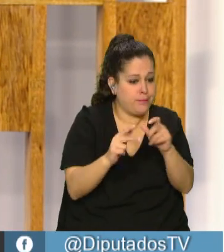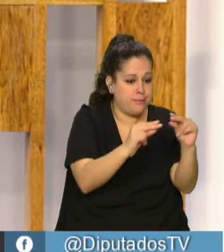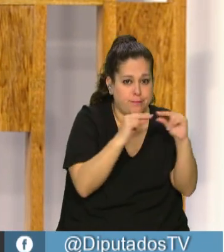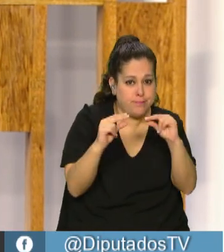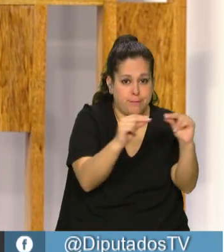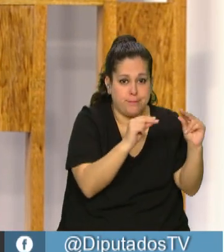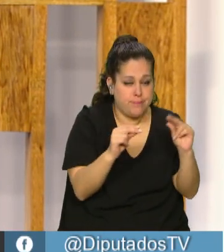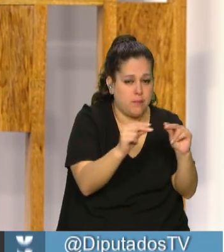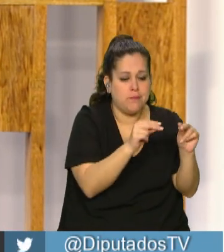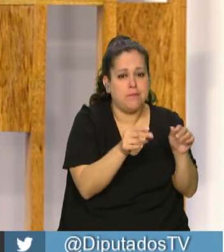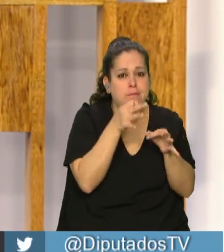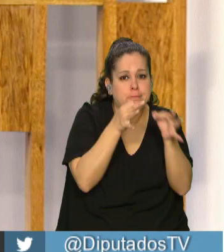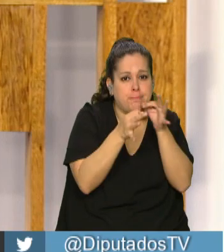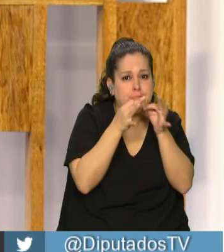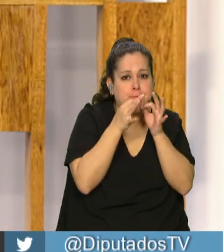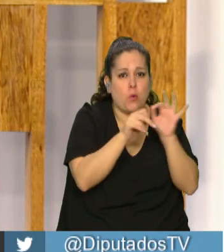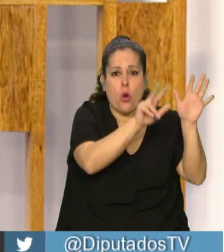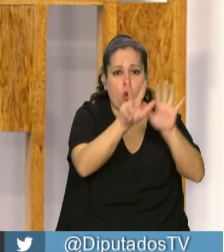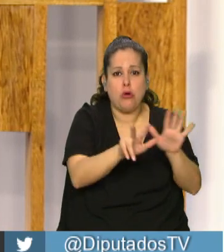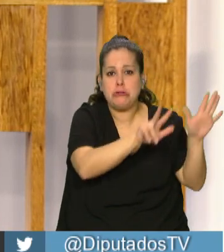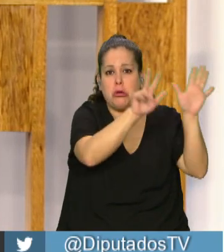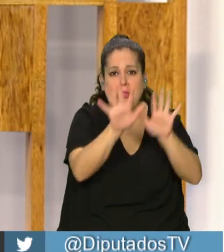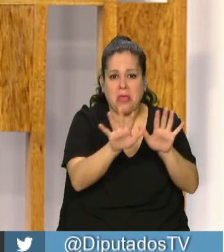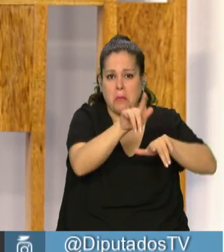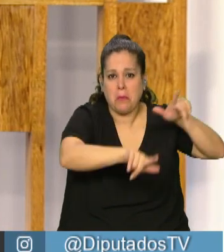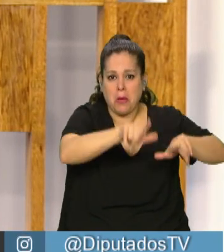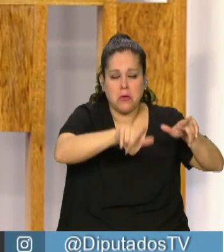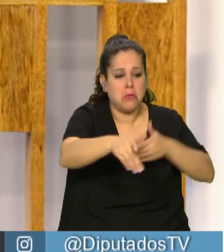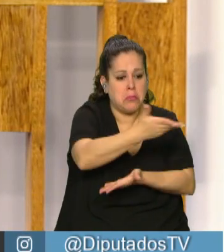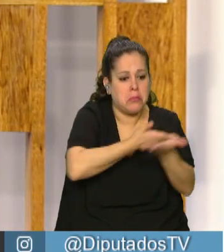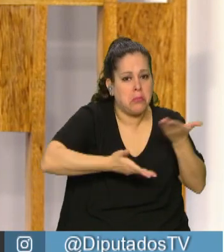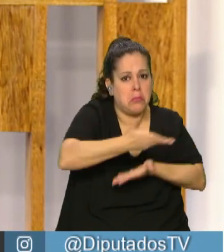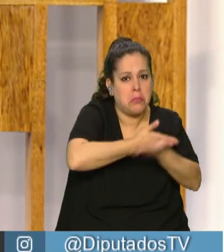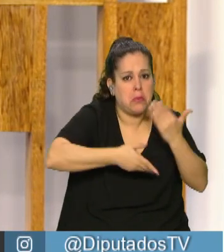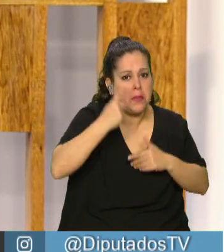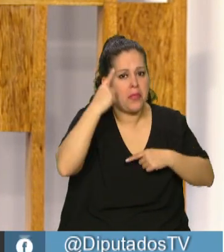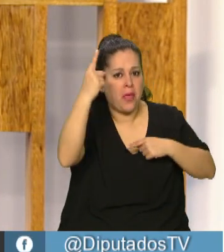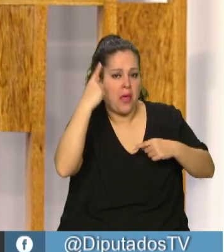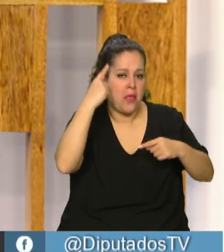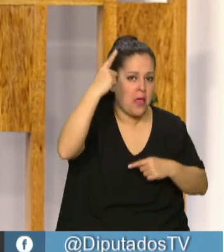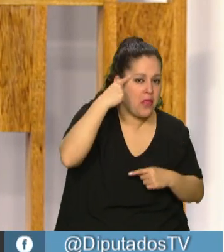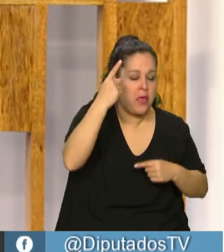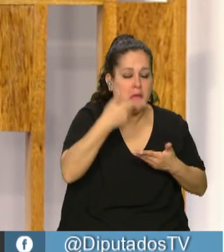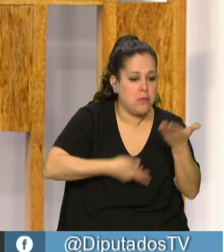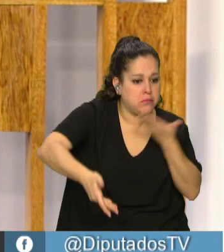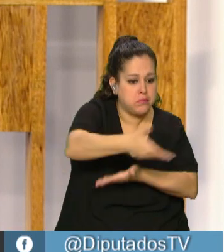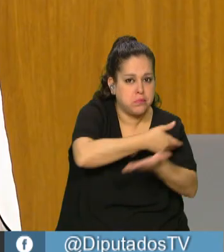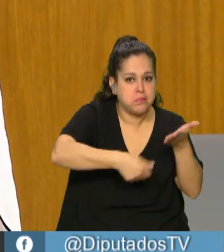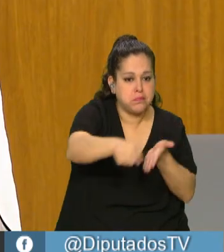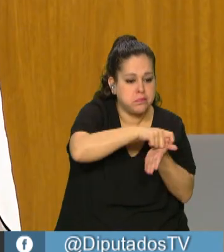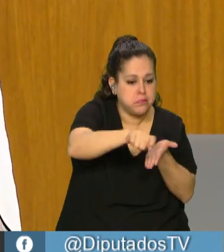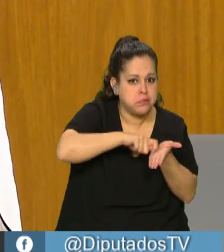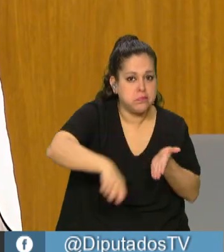entre 8, 10 personas a lo sumo que intercambiaban ideas y después se firmaba. Salíamos